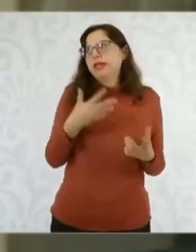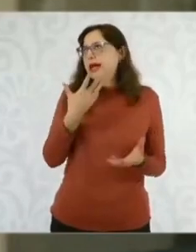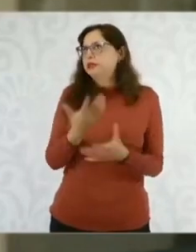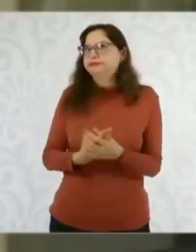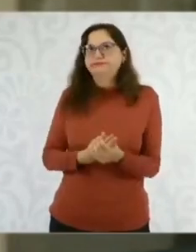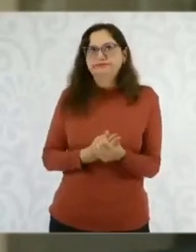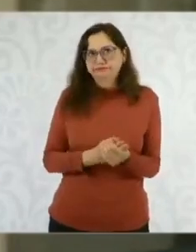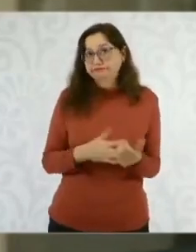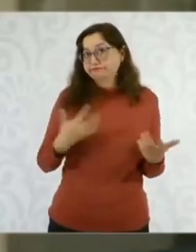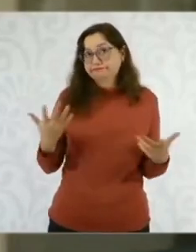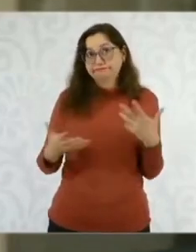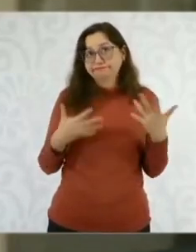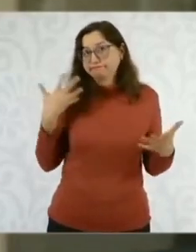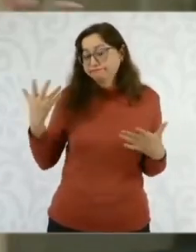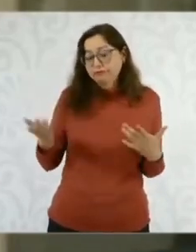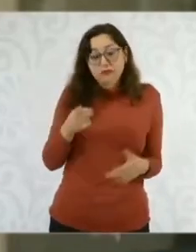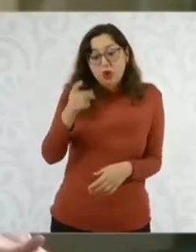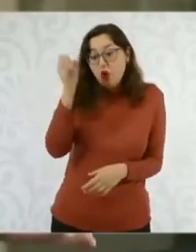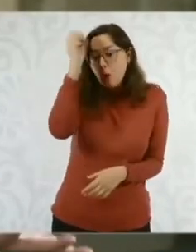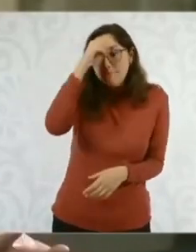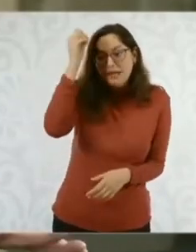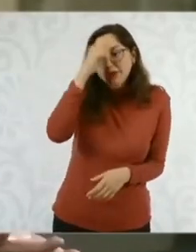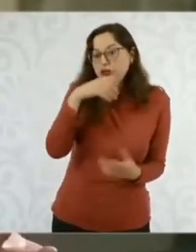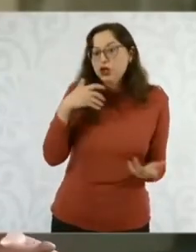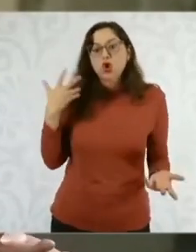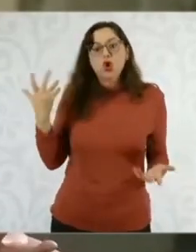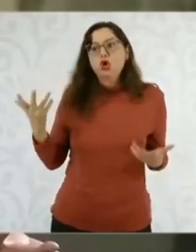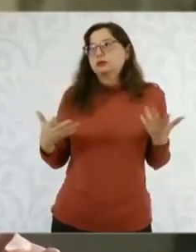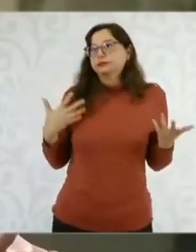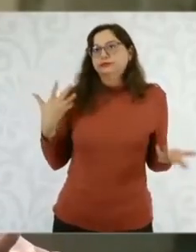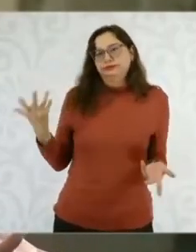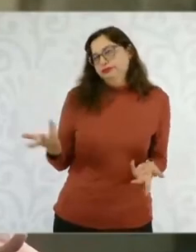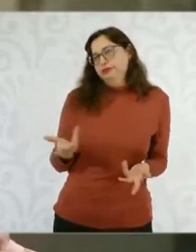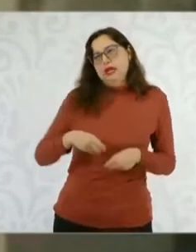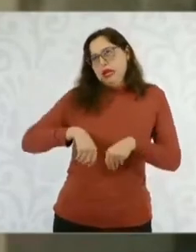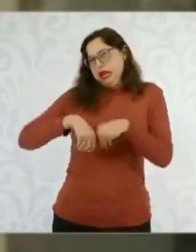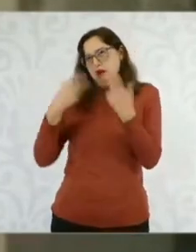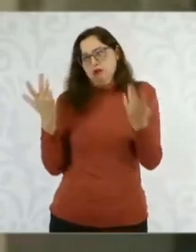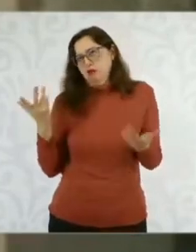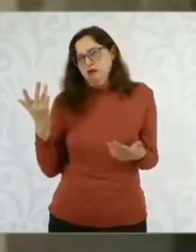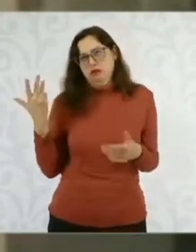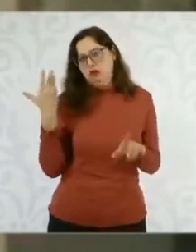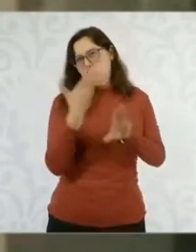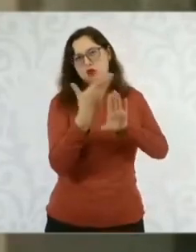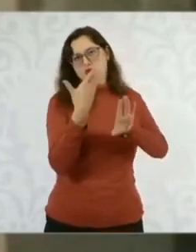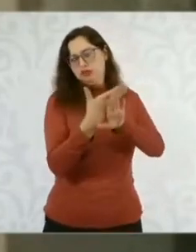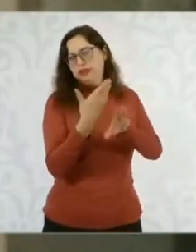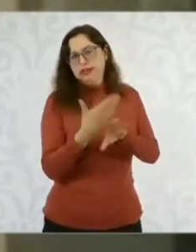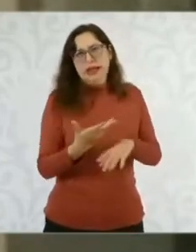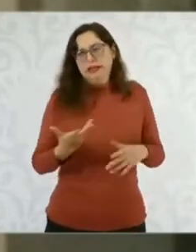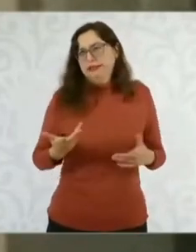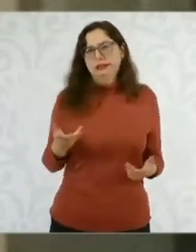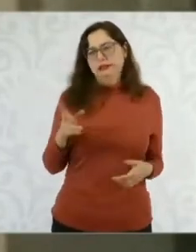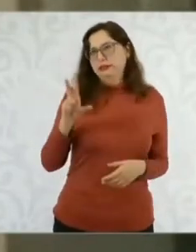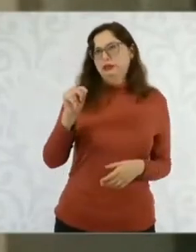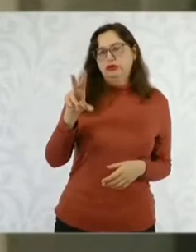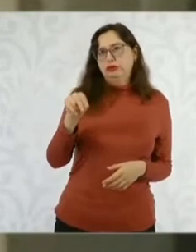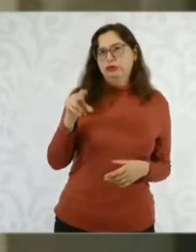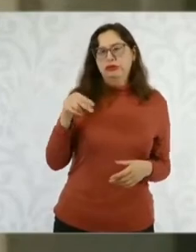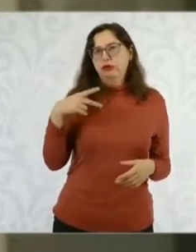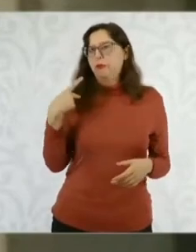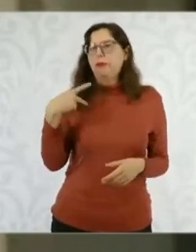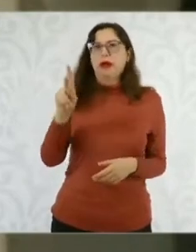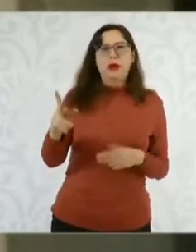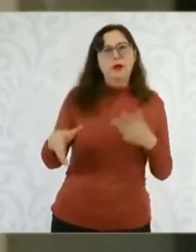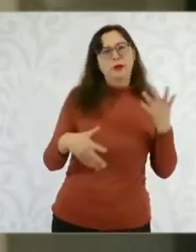algo hasta… pues, ¿qué se va a opinar frente a la violencia hacia las mujeres, hacia la propia secretaria de la